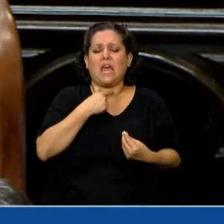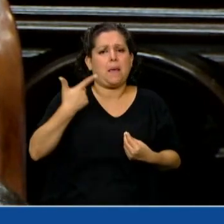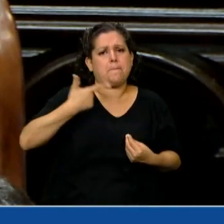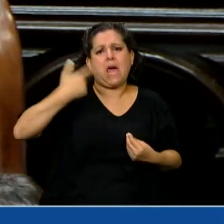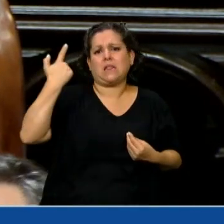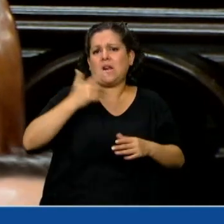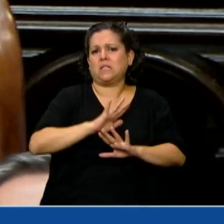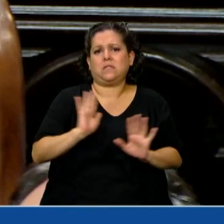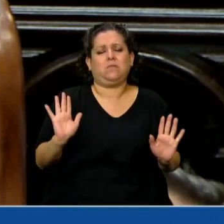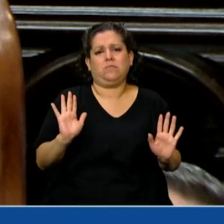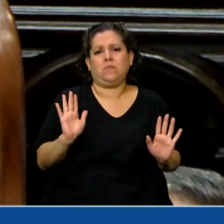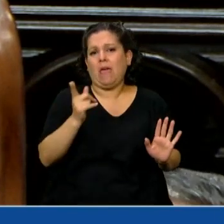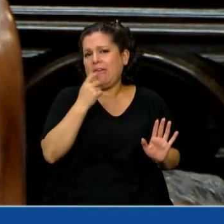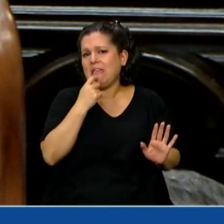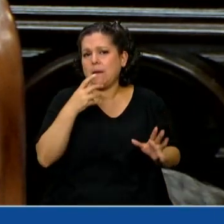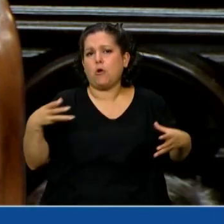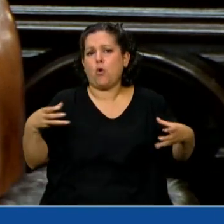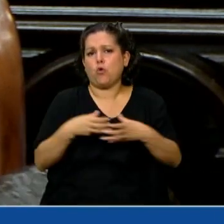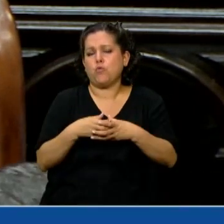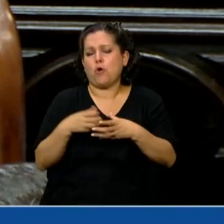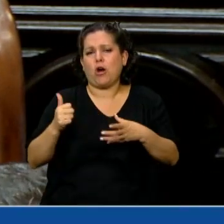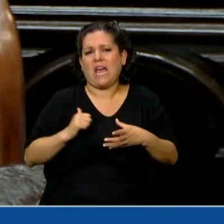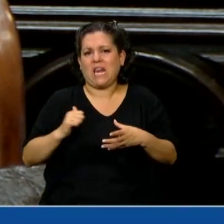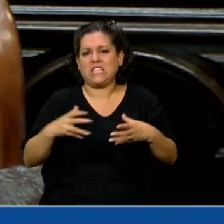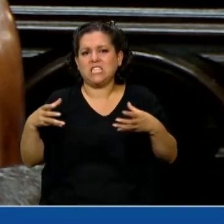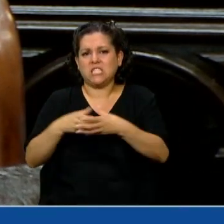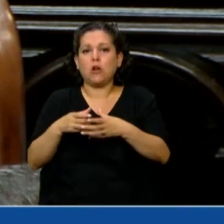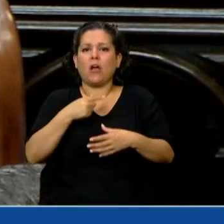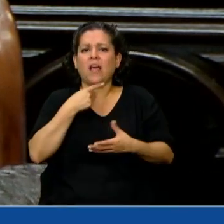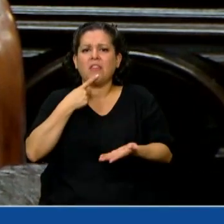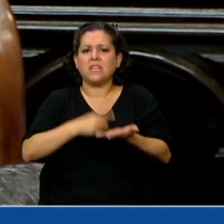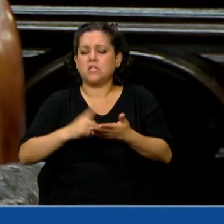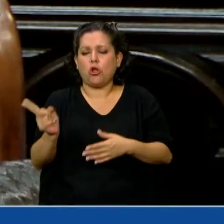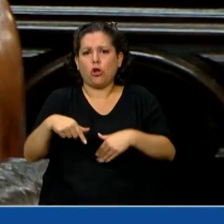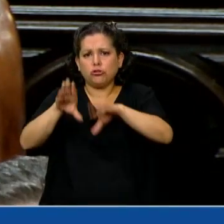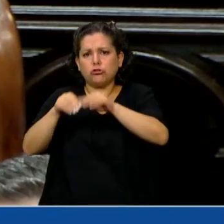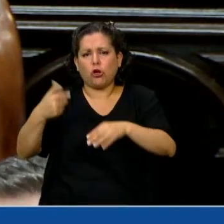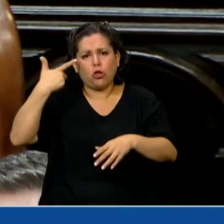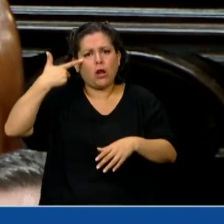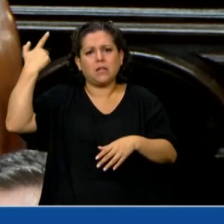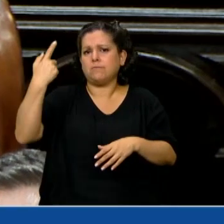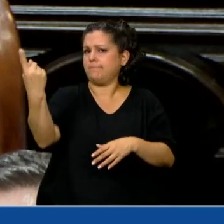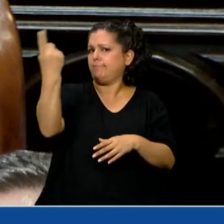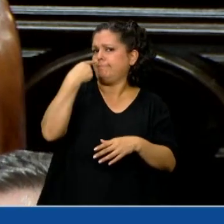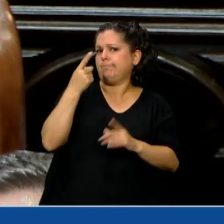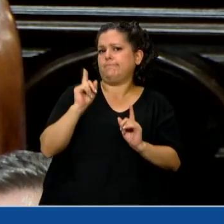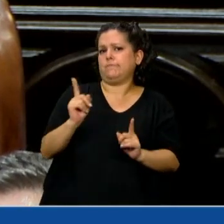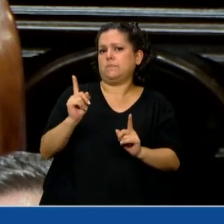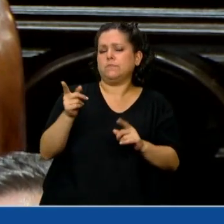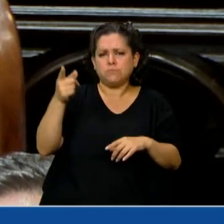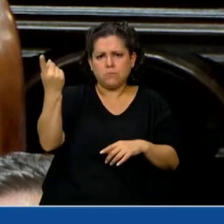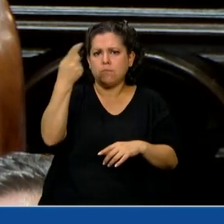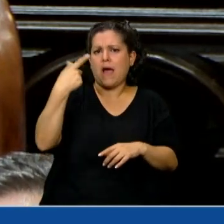y ponen como ejemplo a los integrantes de la guerrilla que decidieron suicidarse cumpliendo directivas expresas de sus